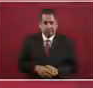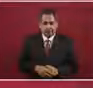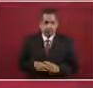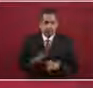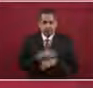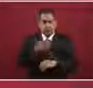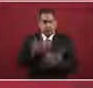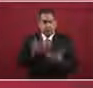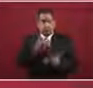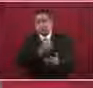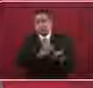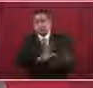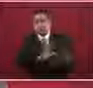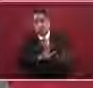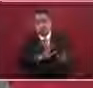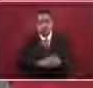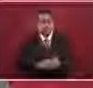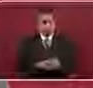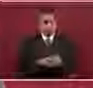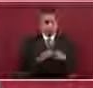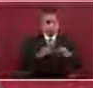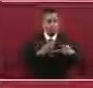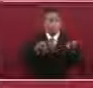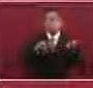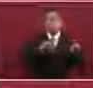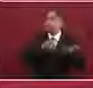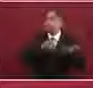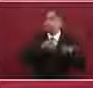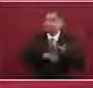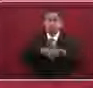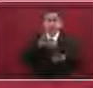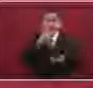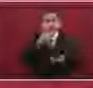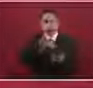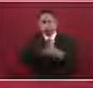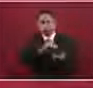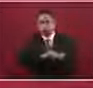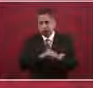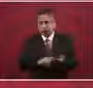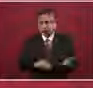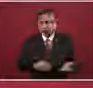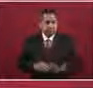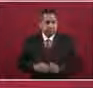porque así se mantenía el régimen corrupto,